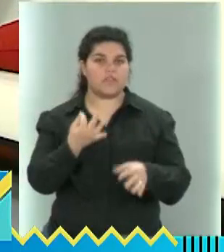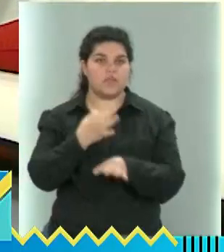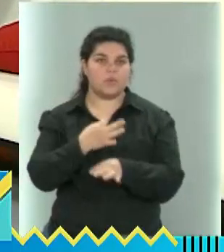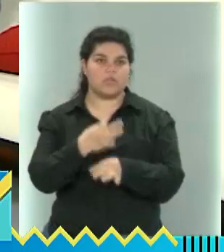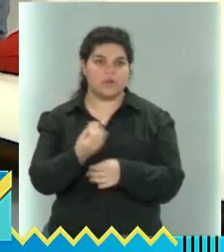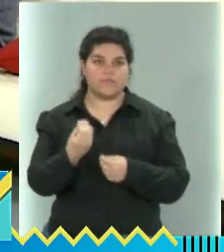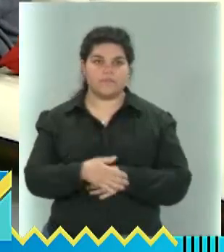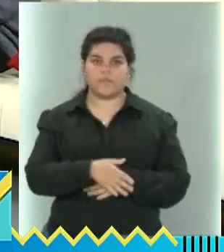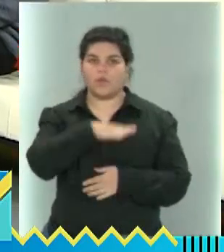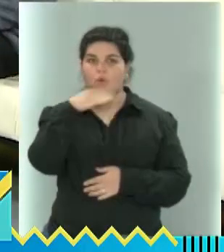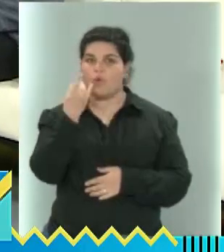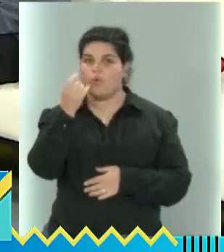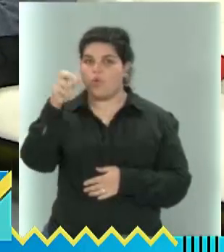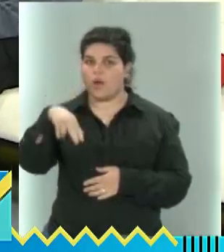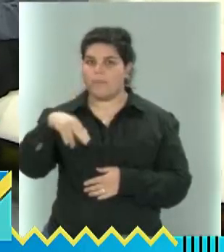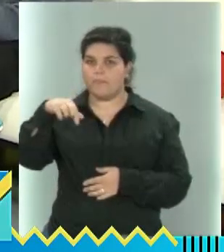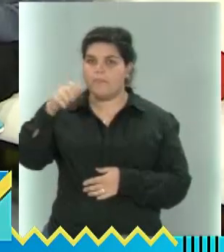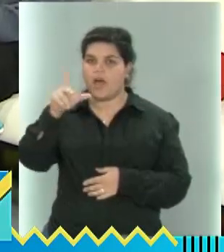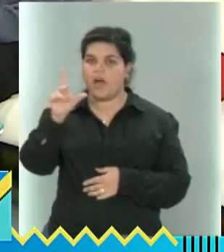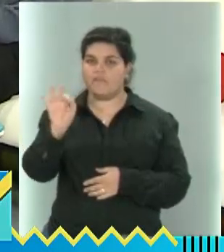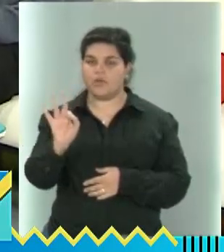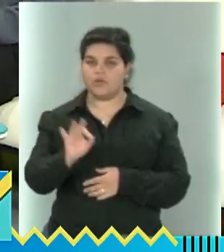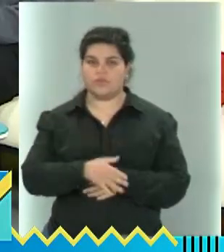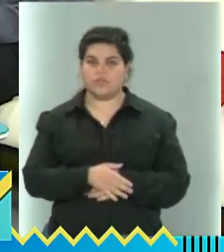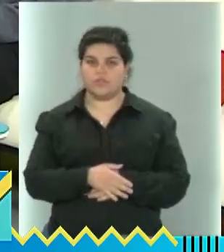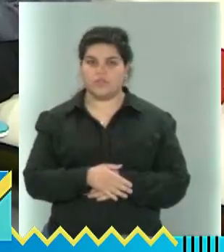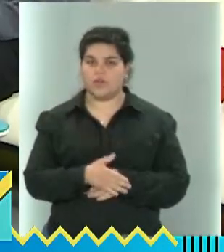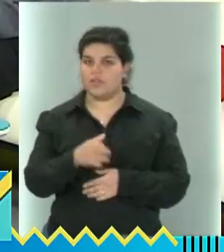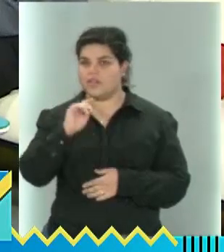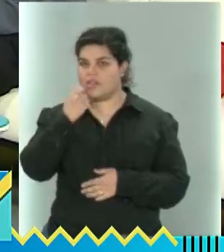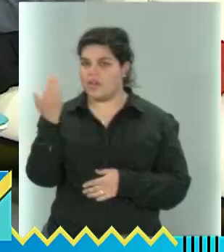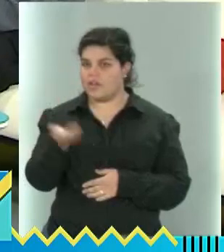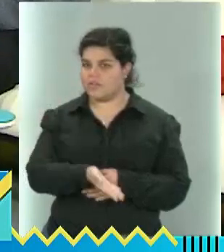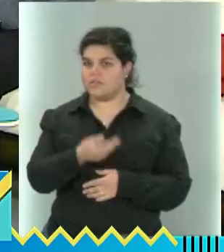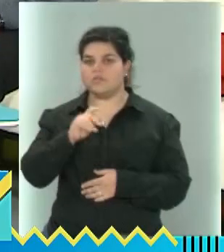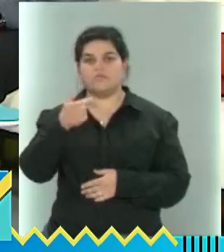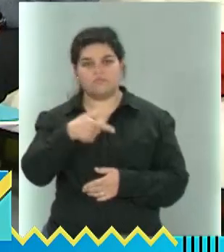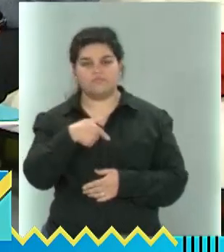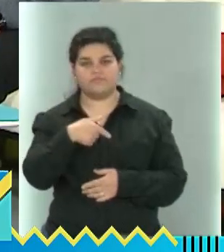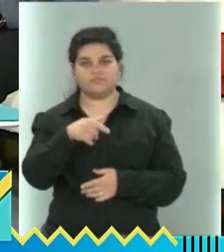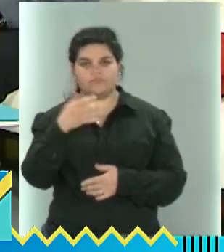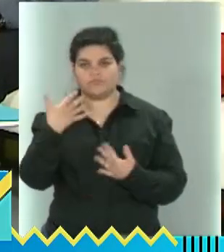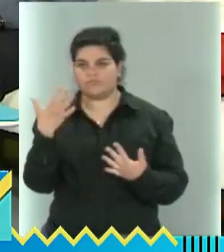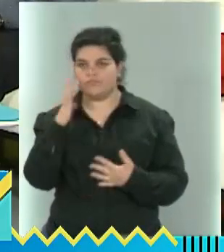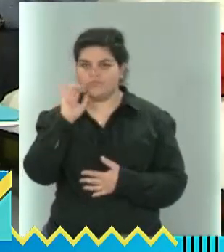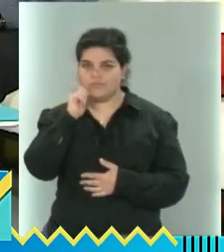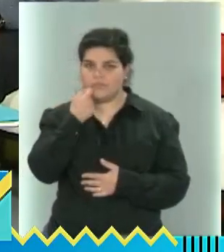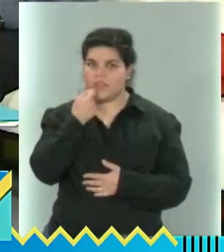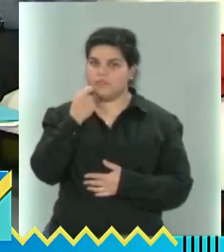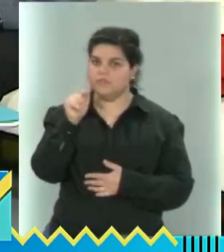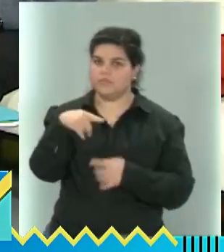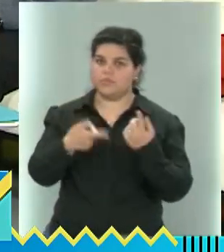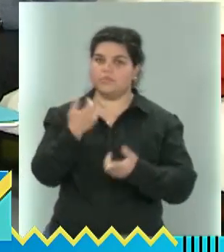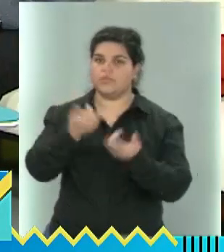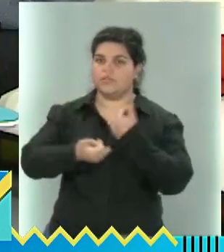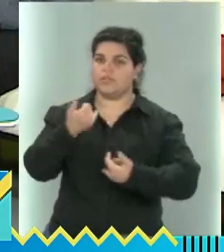presentar a Juan Pablo Raimondo. Juan Pablo, muchas gracias por estar presente. Un gusto. Vos nos vas a contar después, bueno, en qué niveles están tus hijos, así también, bueno,